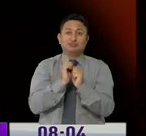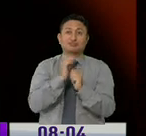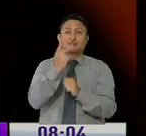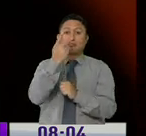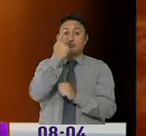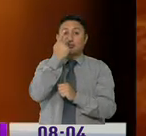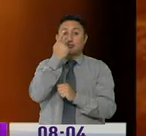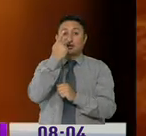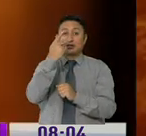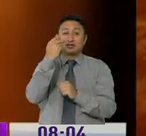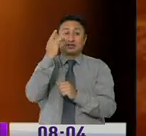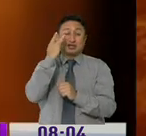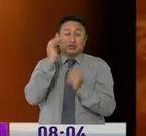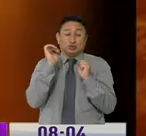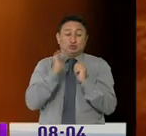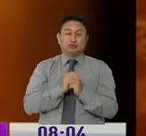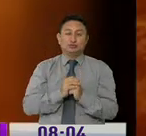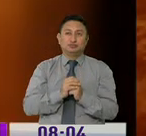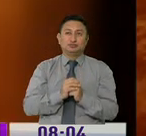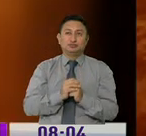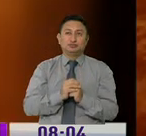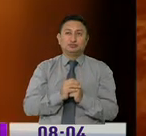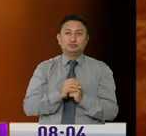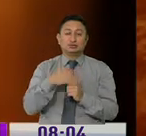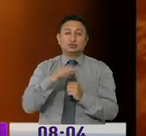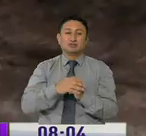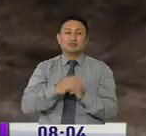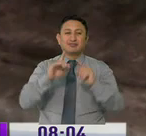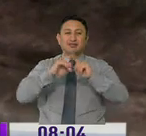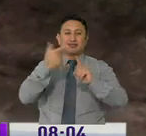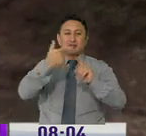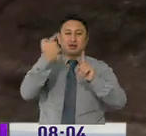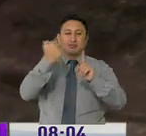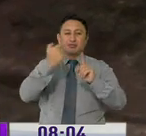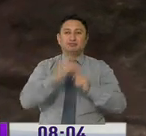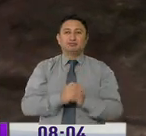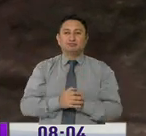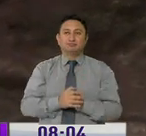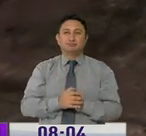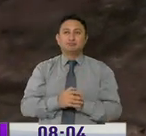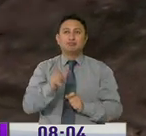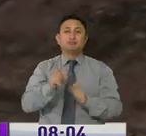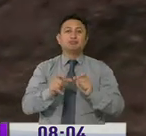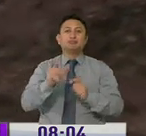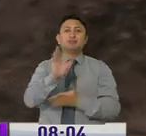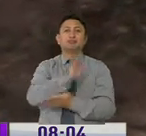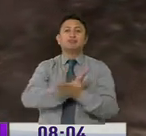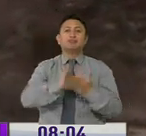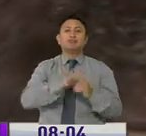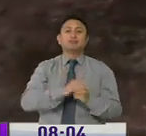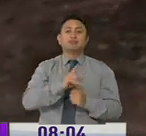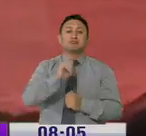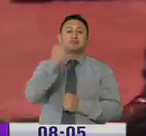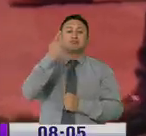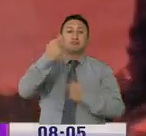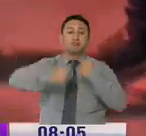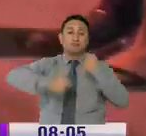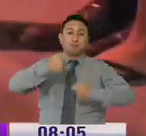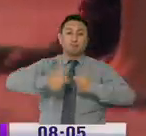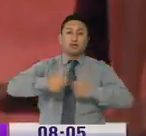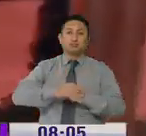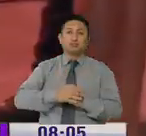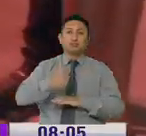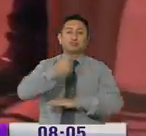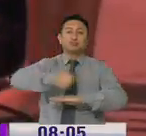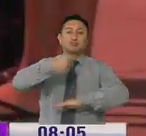íntimas. Además, presentaba varios disparos. Moradores de la cooperativa Primero de Mayo, en el